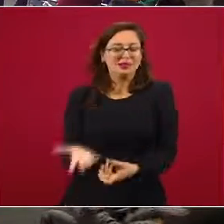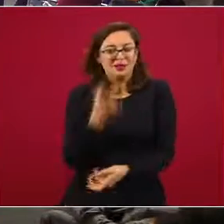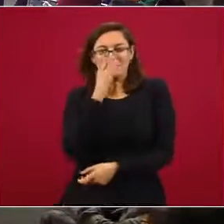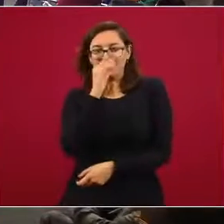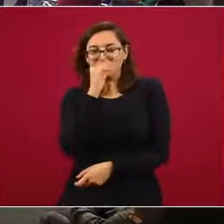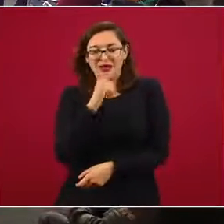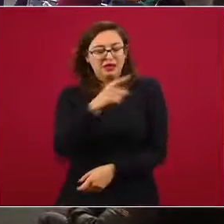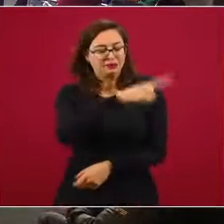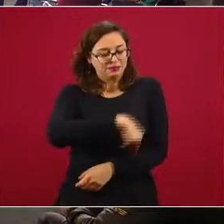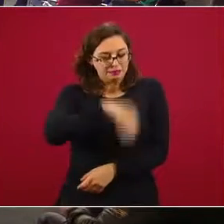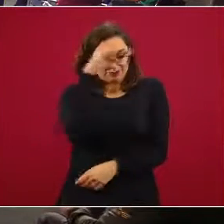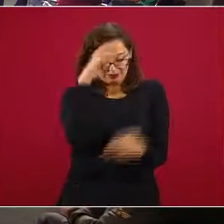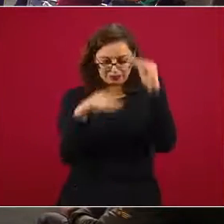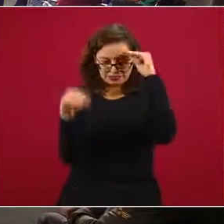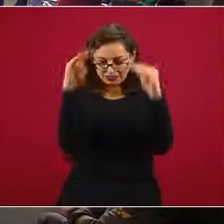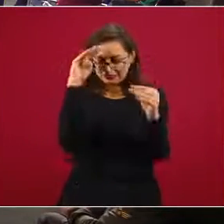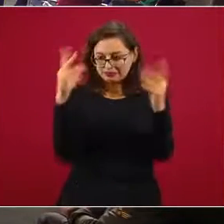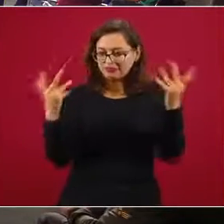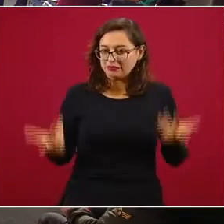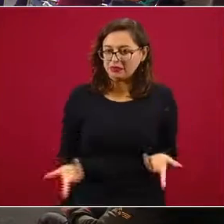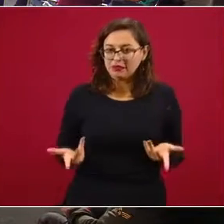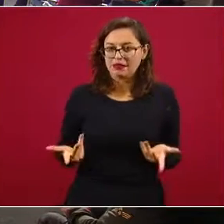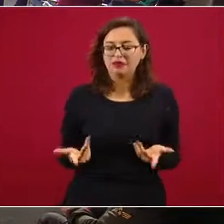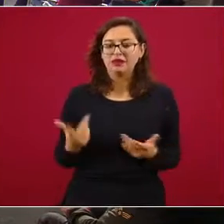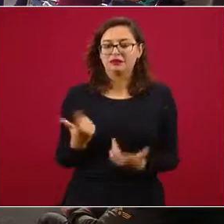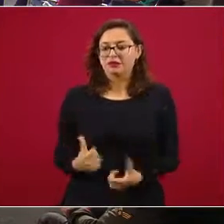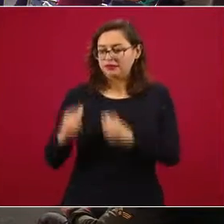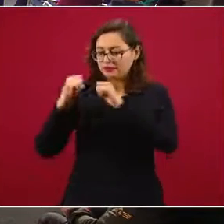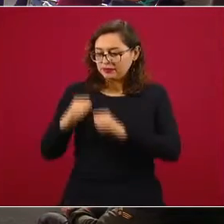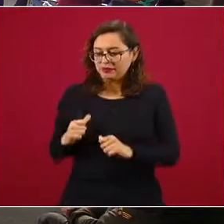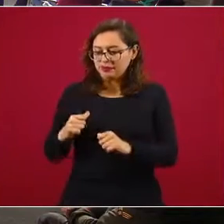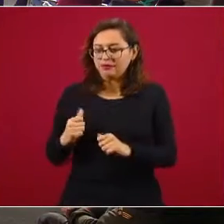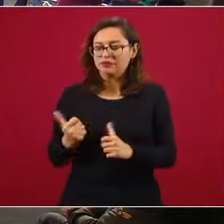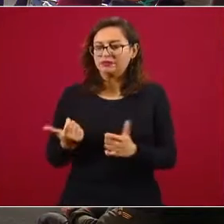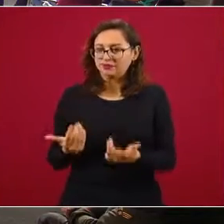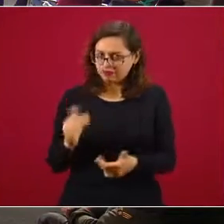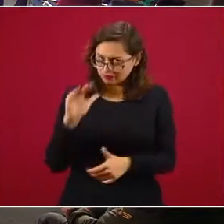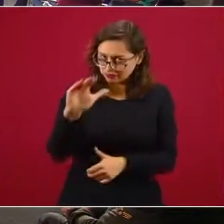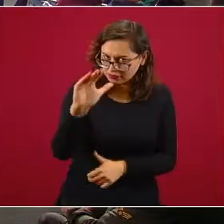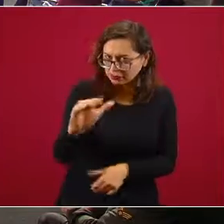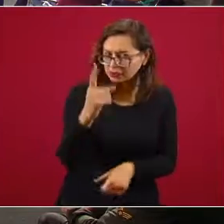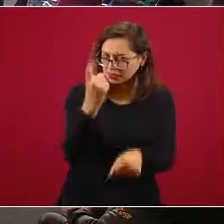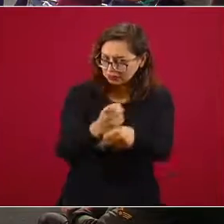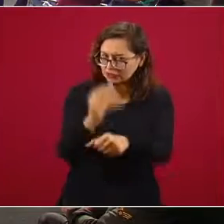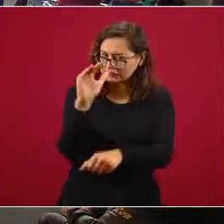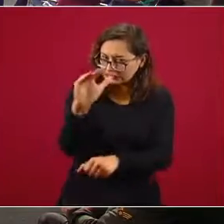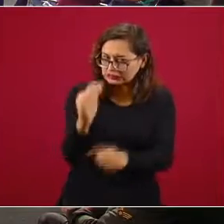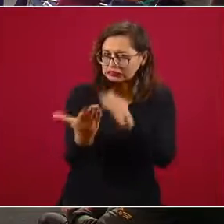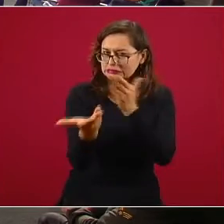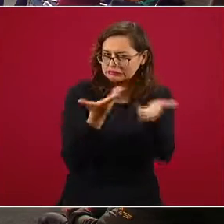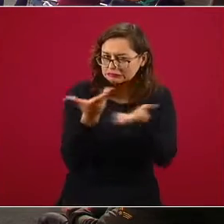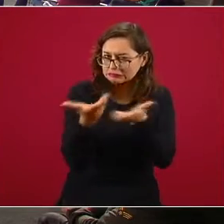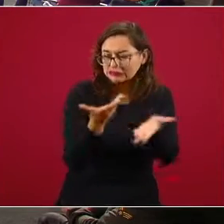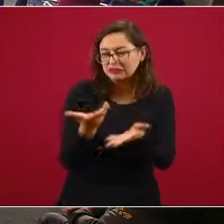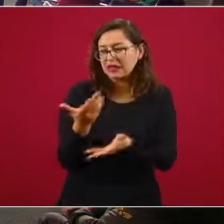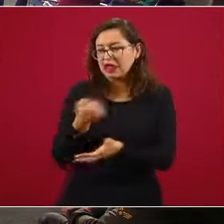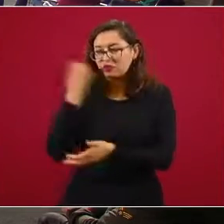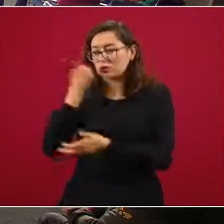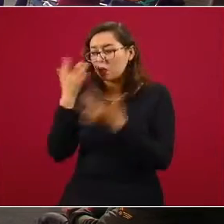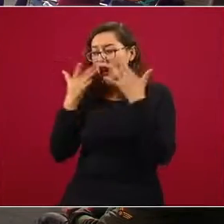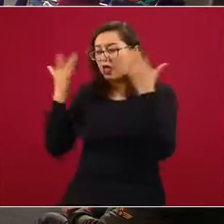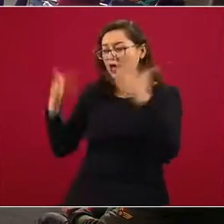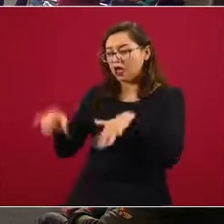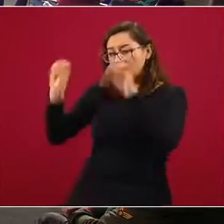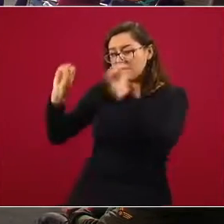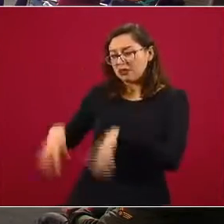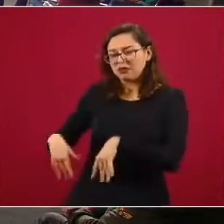Tienen una filosofía de que es mejor acercarse a sus autoridades que dejar de estudiar, ya que pues autoridades de los tecnológicos no los han